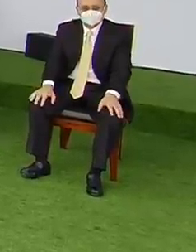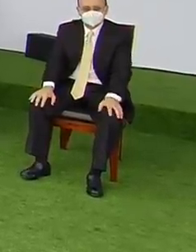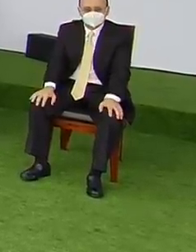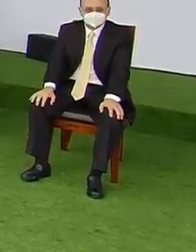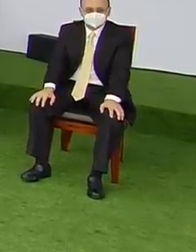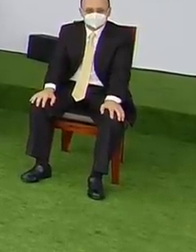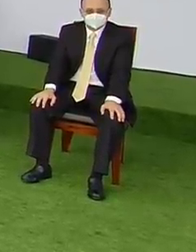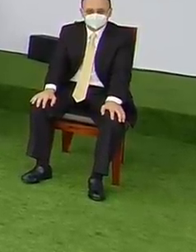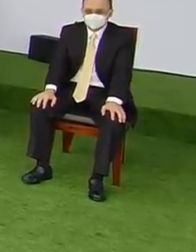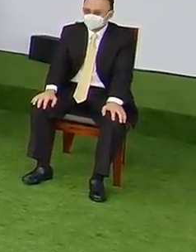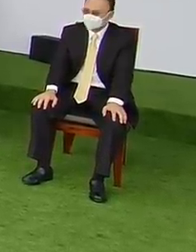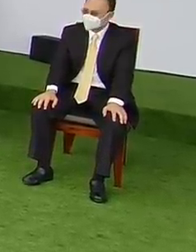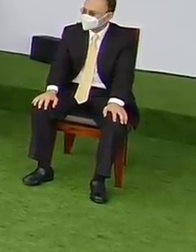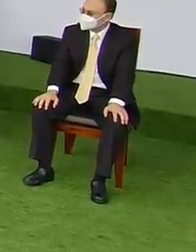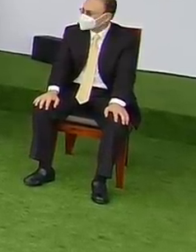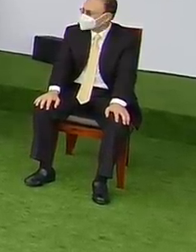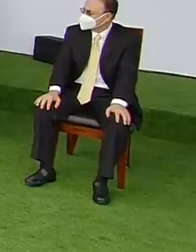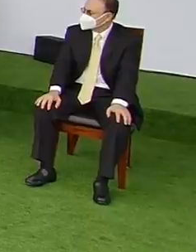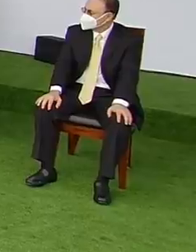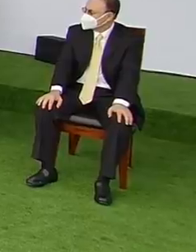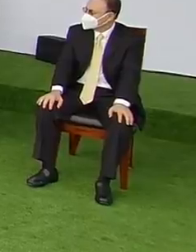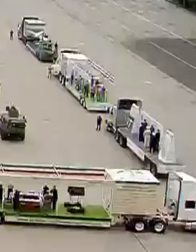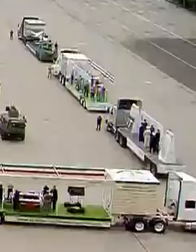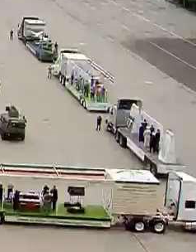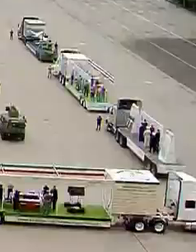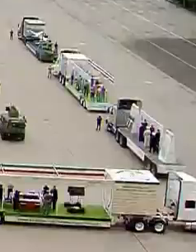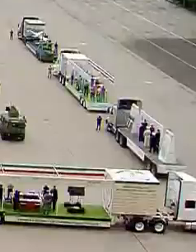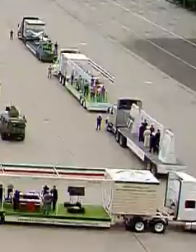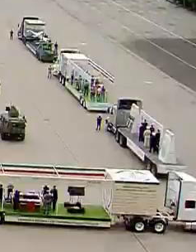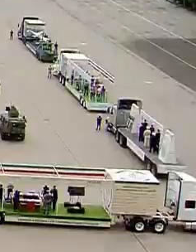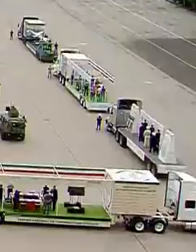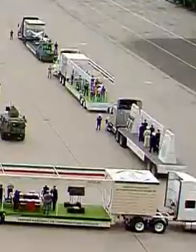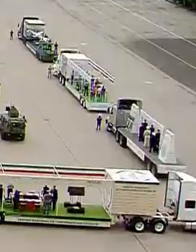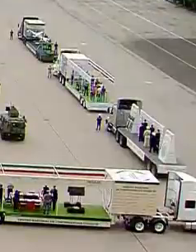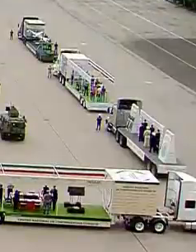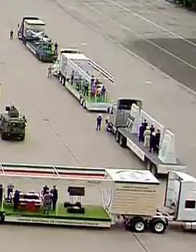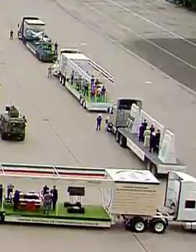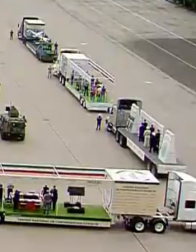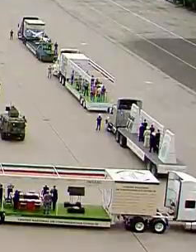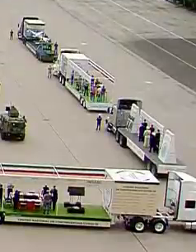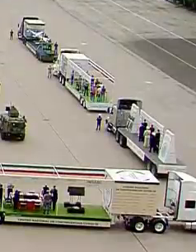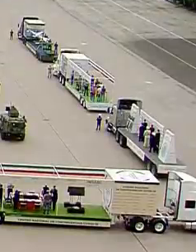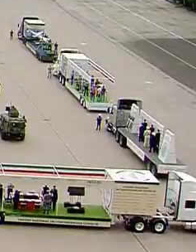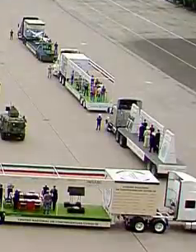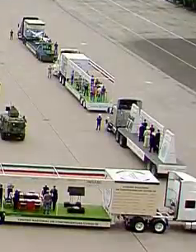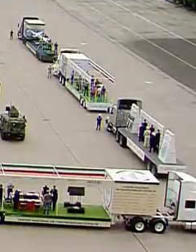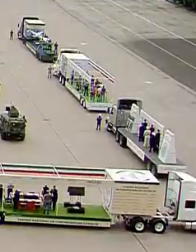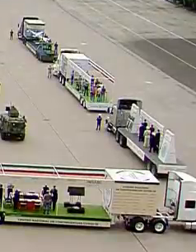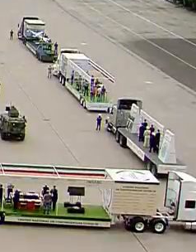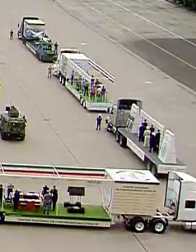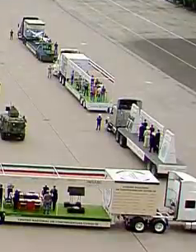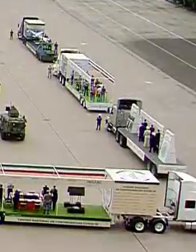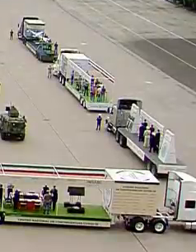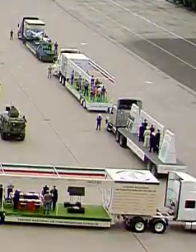pueden quienes nos siguen por internet a través de las redes sociales sean todos bienvenidos